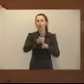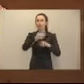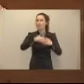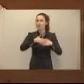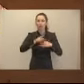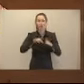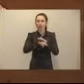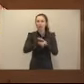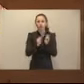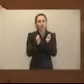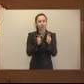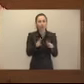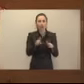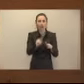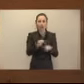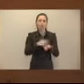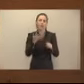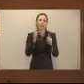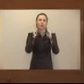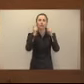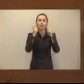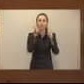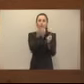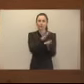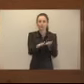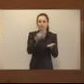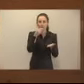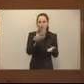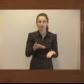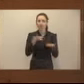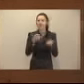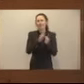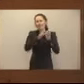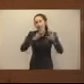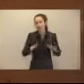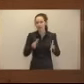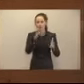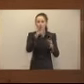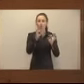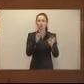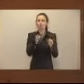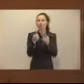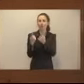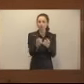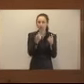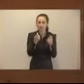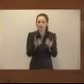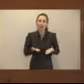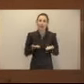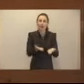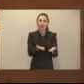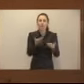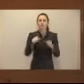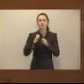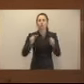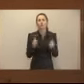medios posibles haxa para abordala. E, sin dúbida, un dellos é a inmensa necesidade de axuda á dependencia